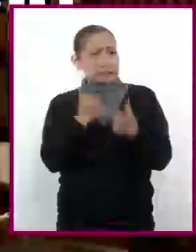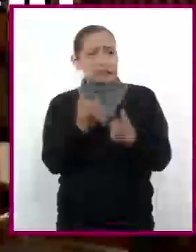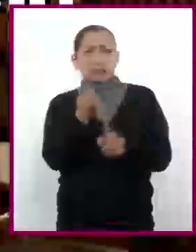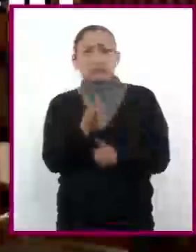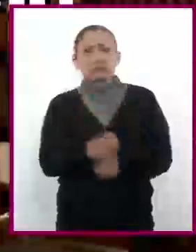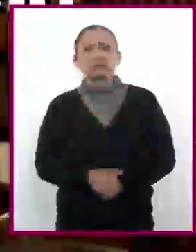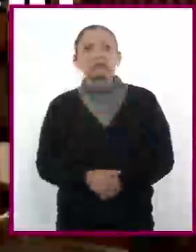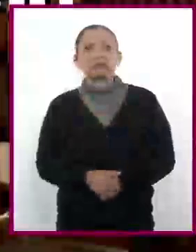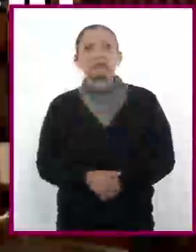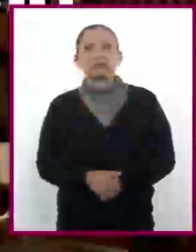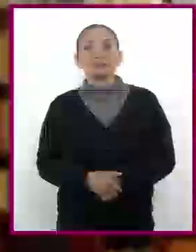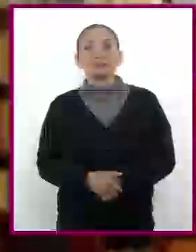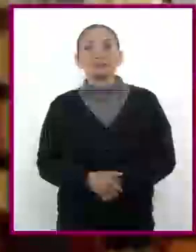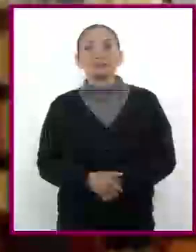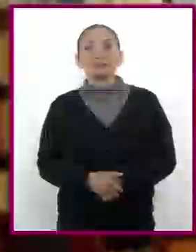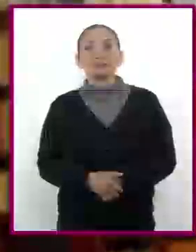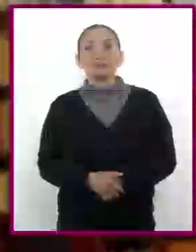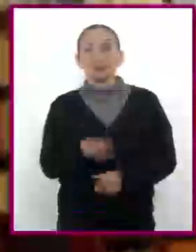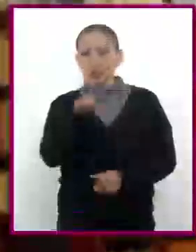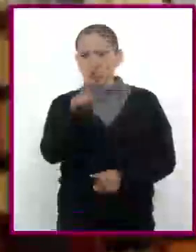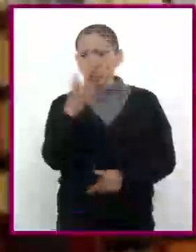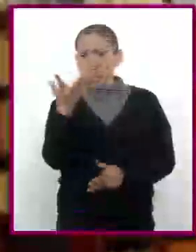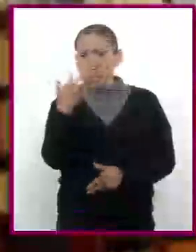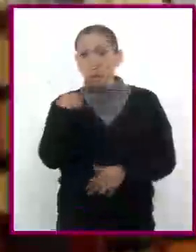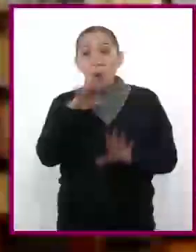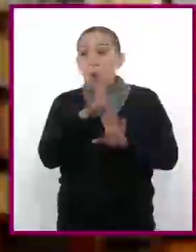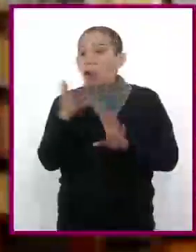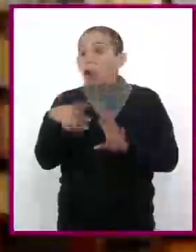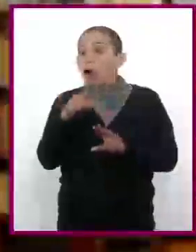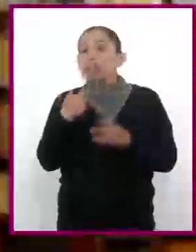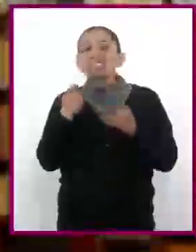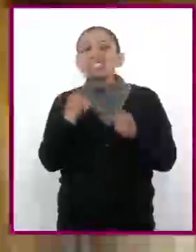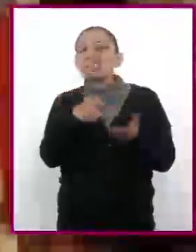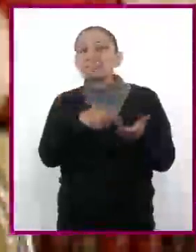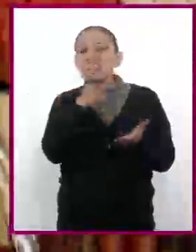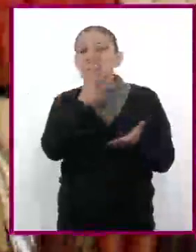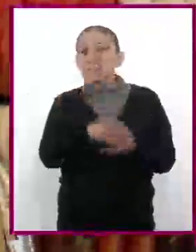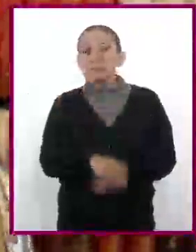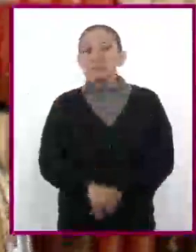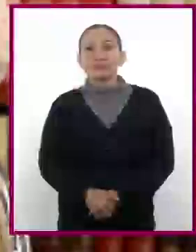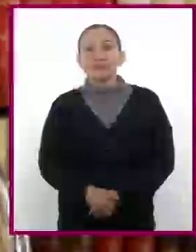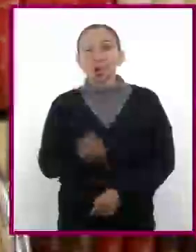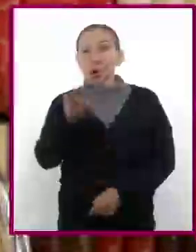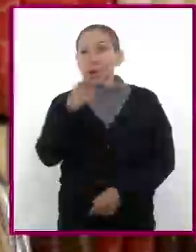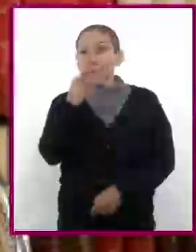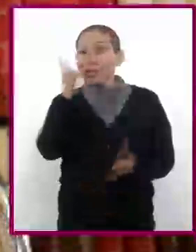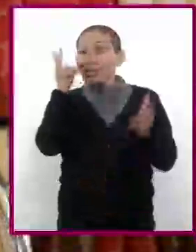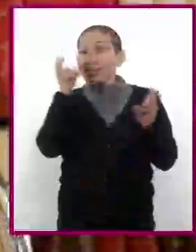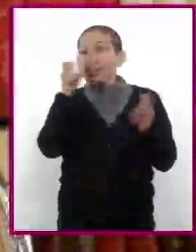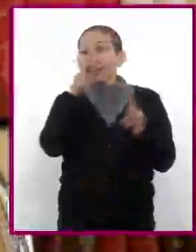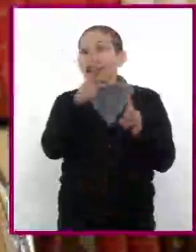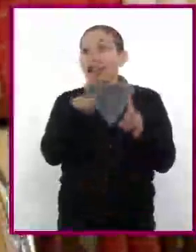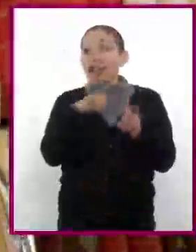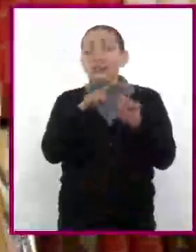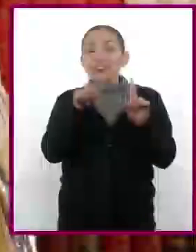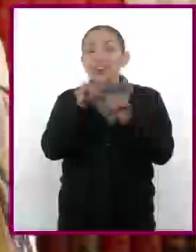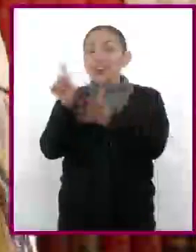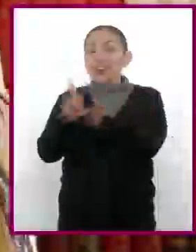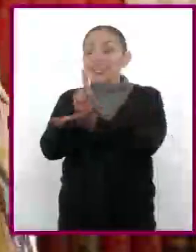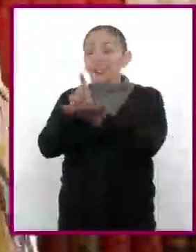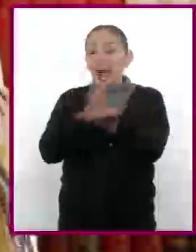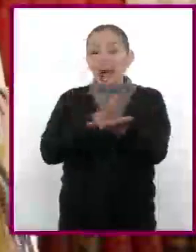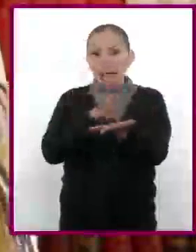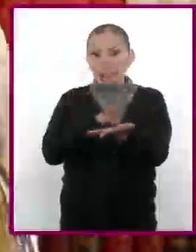desconocen? ¿Han hecho algo para conocerlas? Hoy hablaremos acerca de los tipos de diccionarios